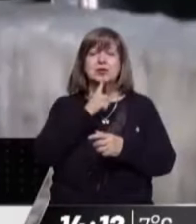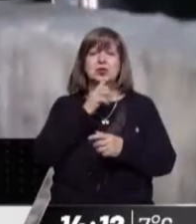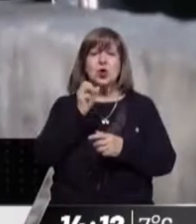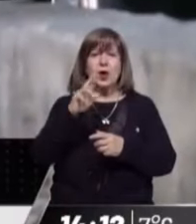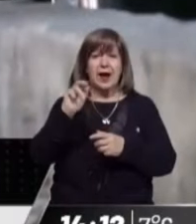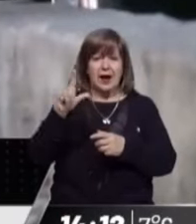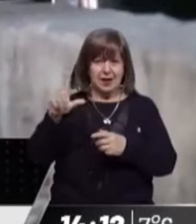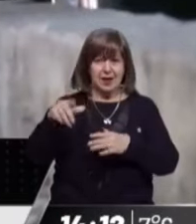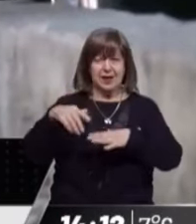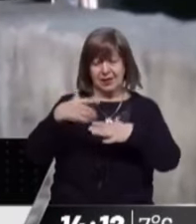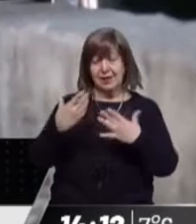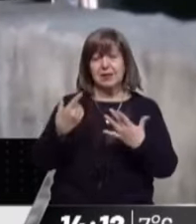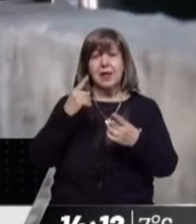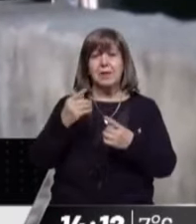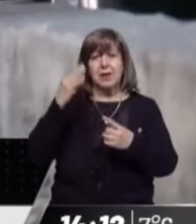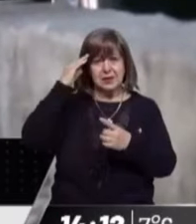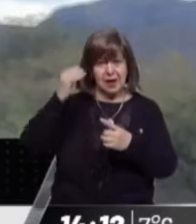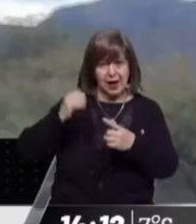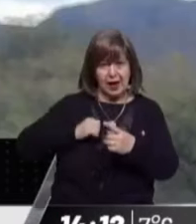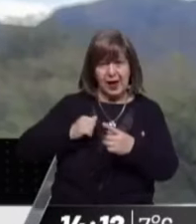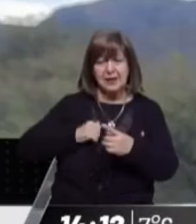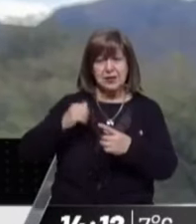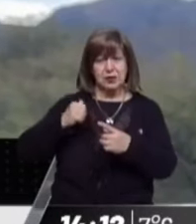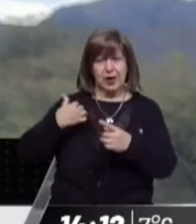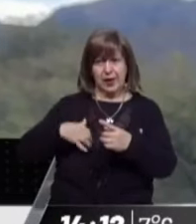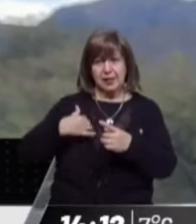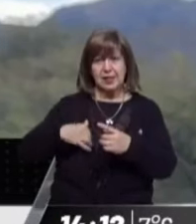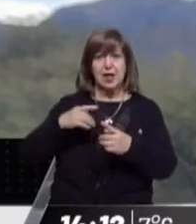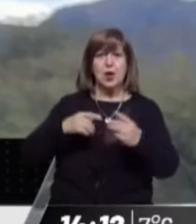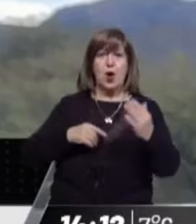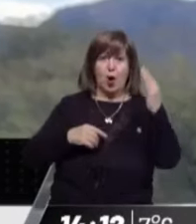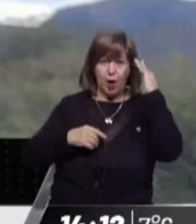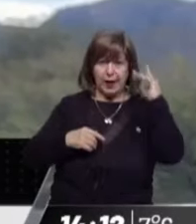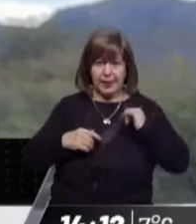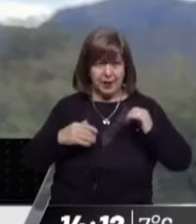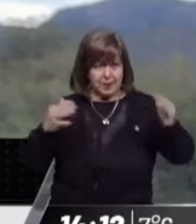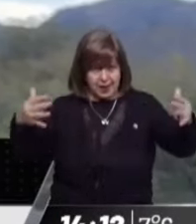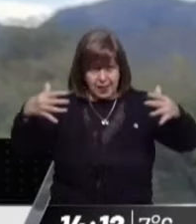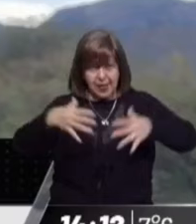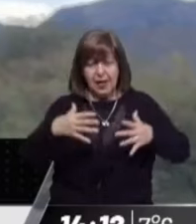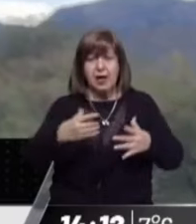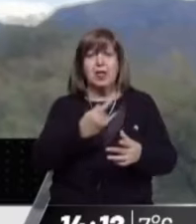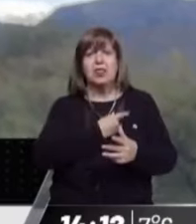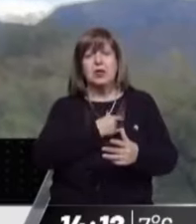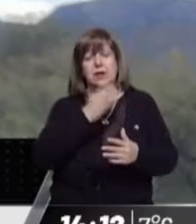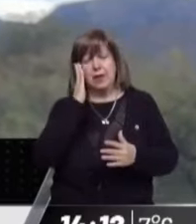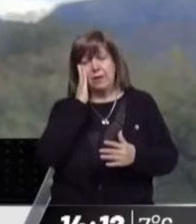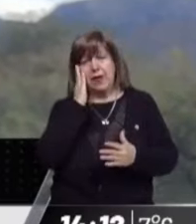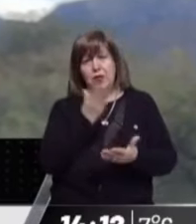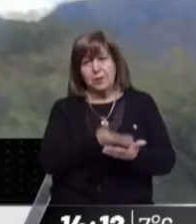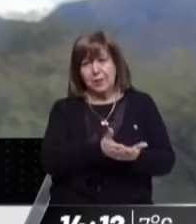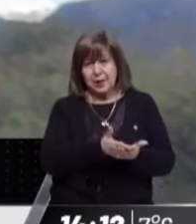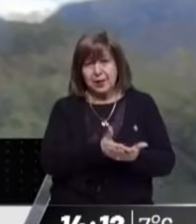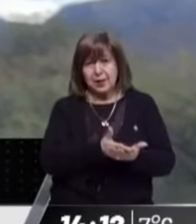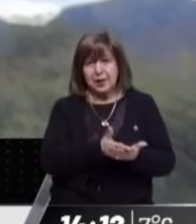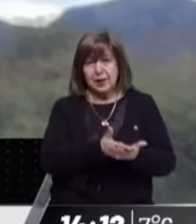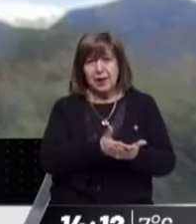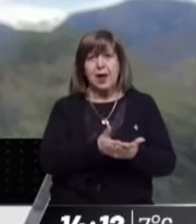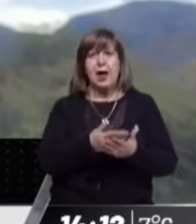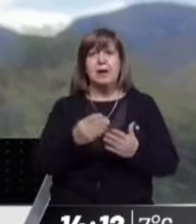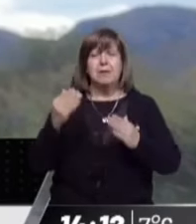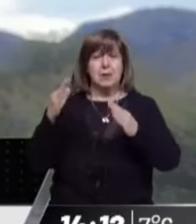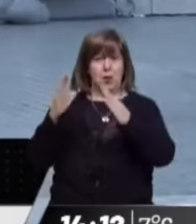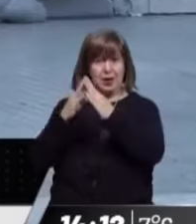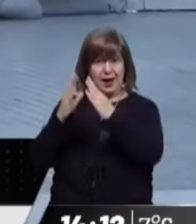ejército y a la gendarmería para poder dar una solución estas personas tengan un lugar donde de dormir porque los los albergues